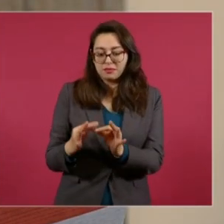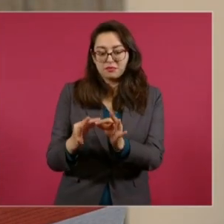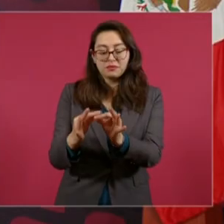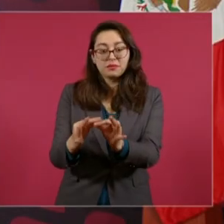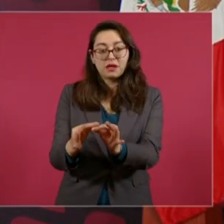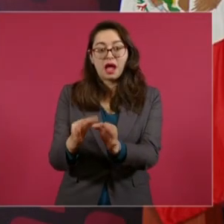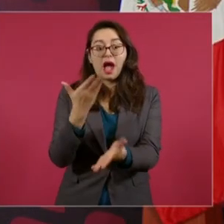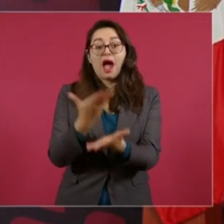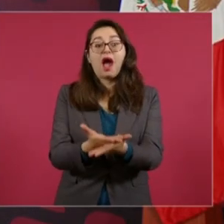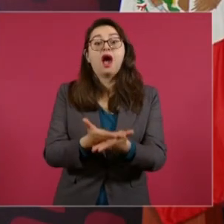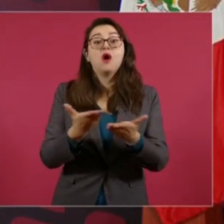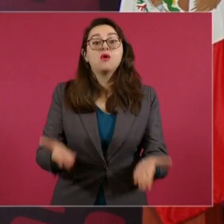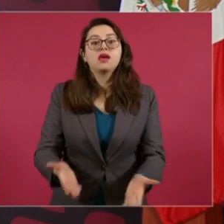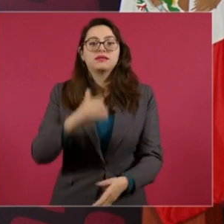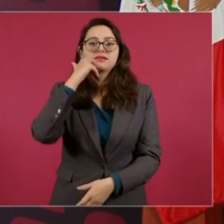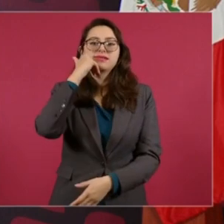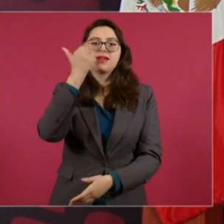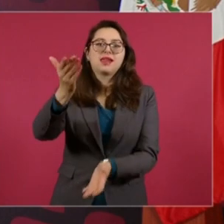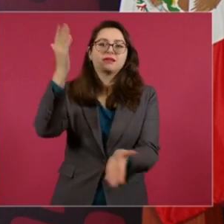medida